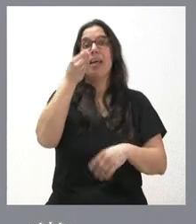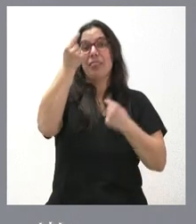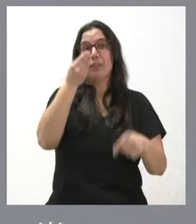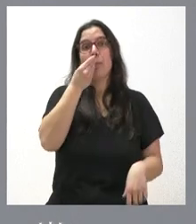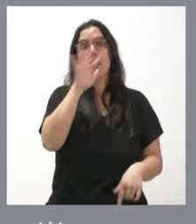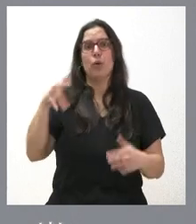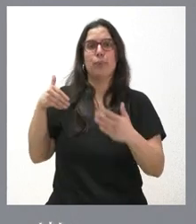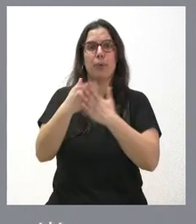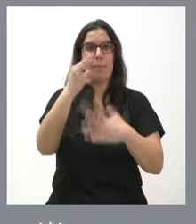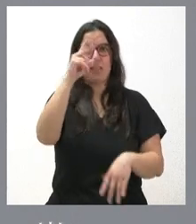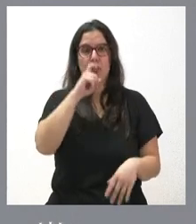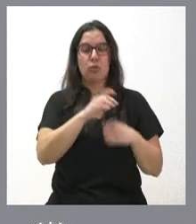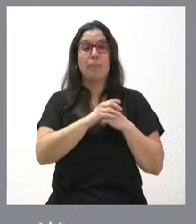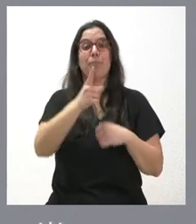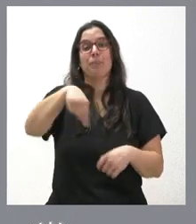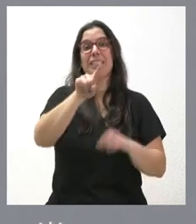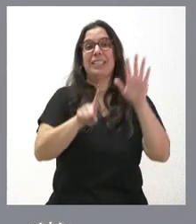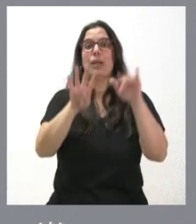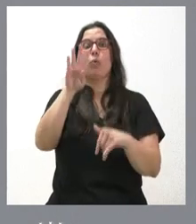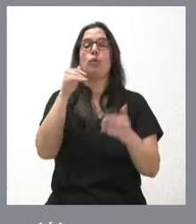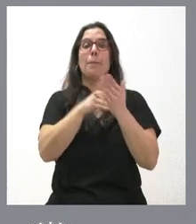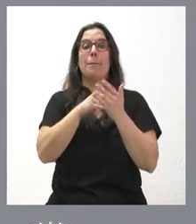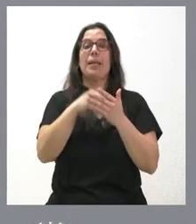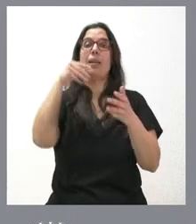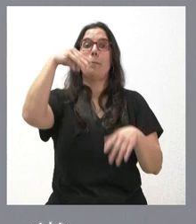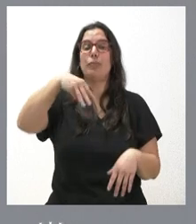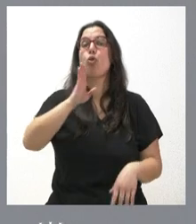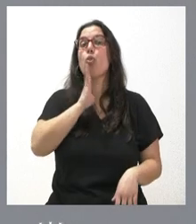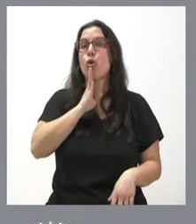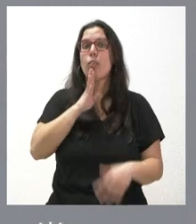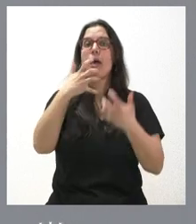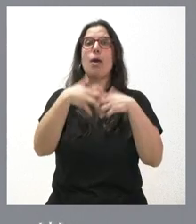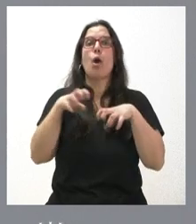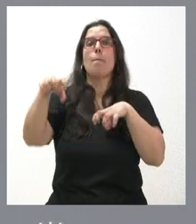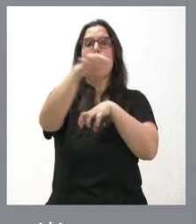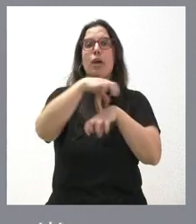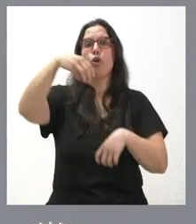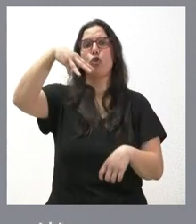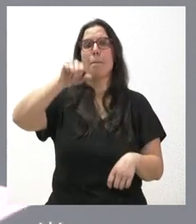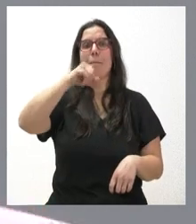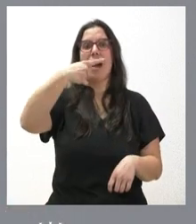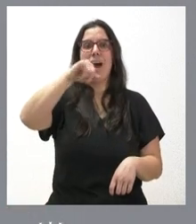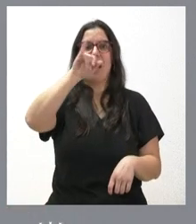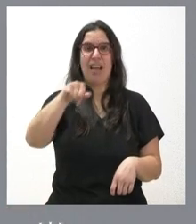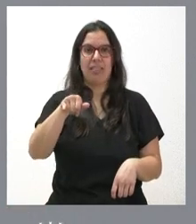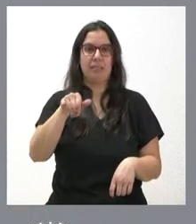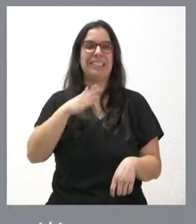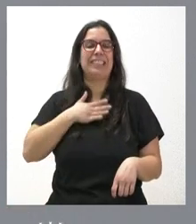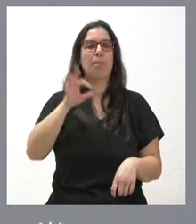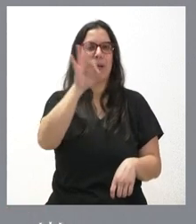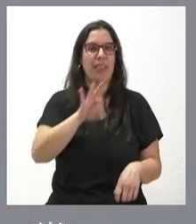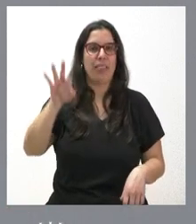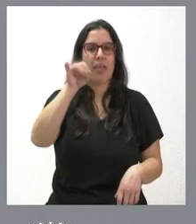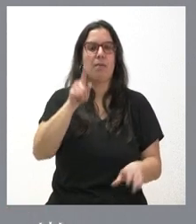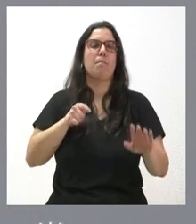ellos 64,000 m han sido en el polígono de magaz de pisuerga en Palencia en el cual hacemos esta inversión